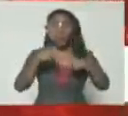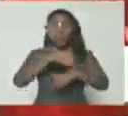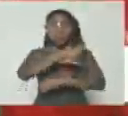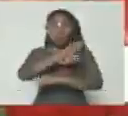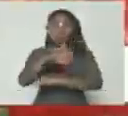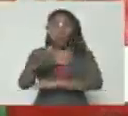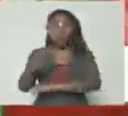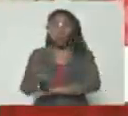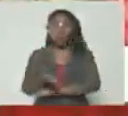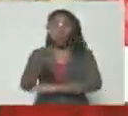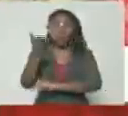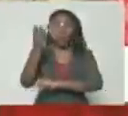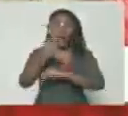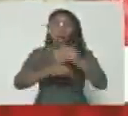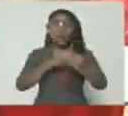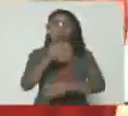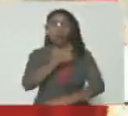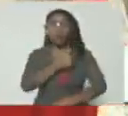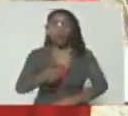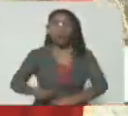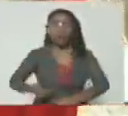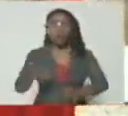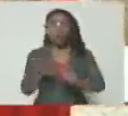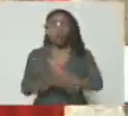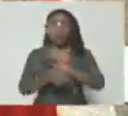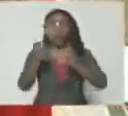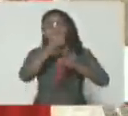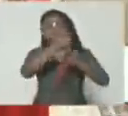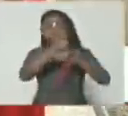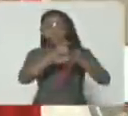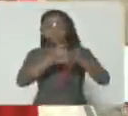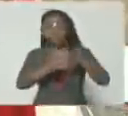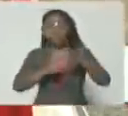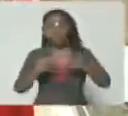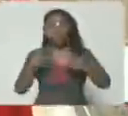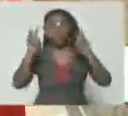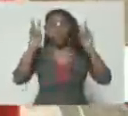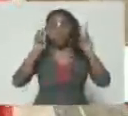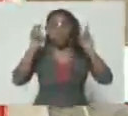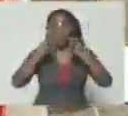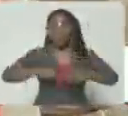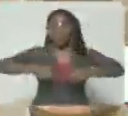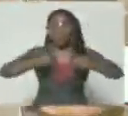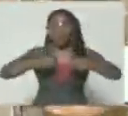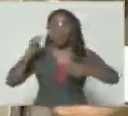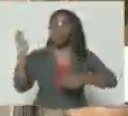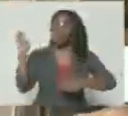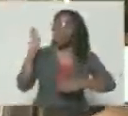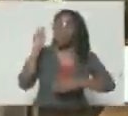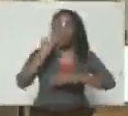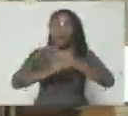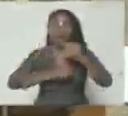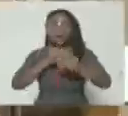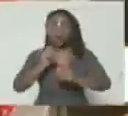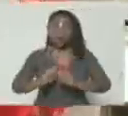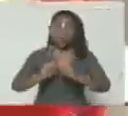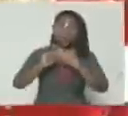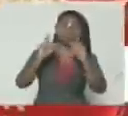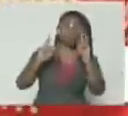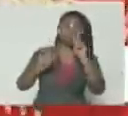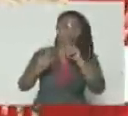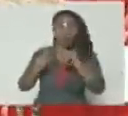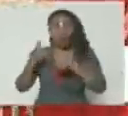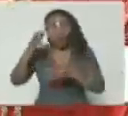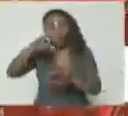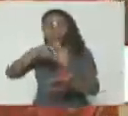también, presidente, destacar que en cuanto a la línea de la búsqueda de nuevos mercados, se viene haciendo un trabajo impresionante por parte del